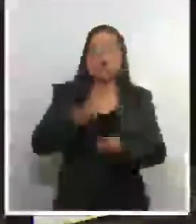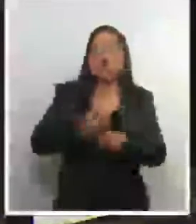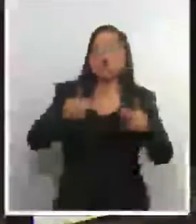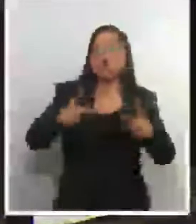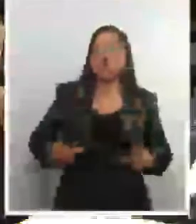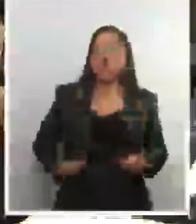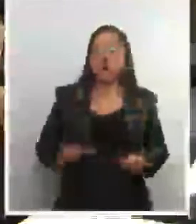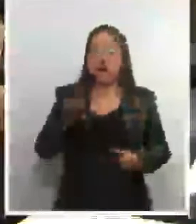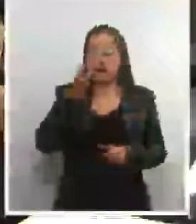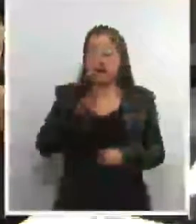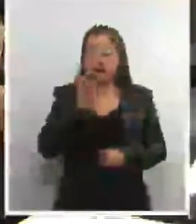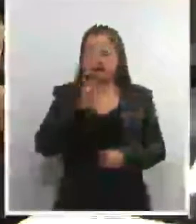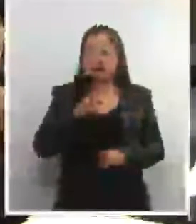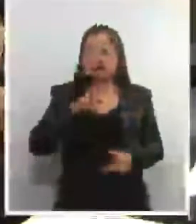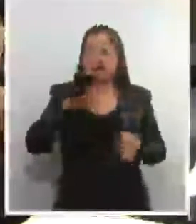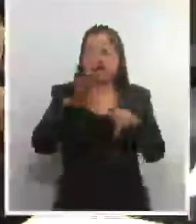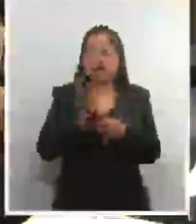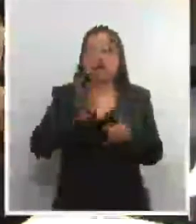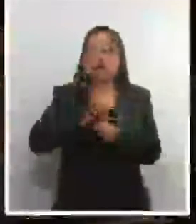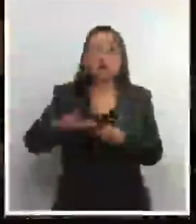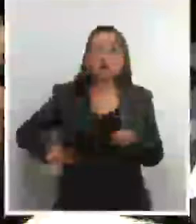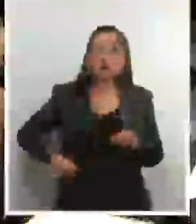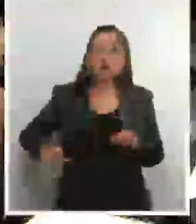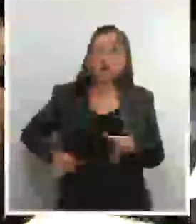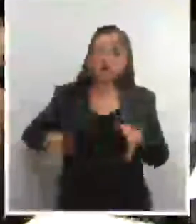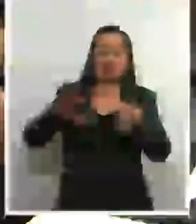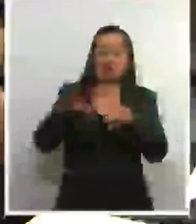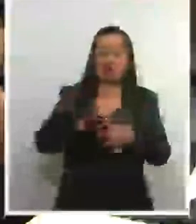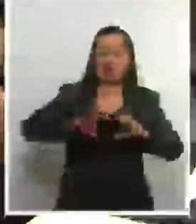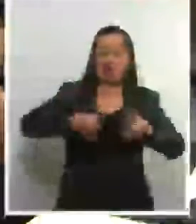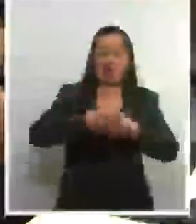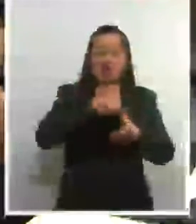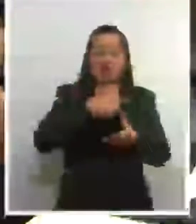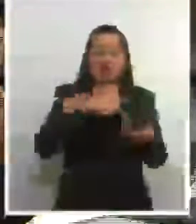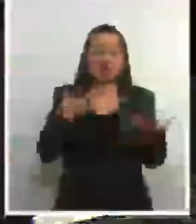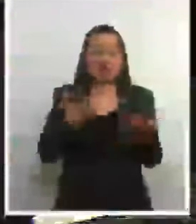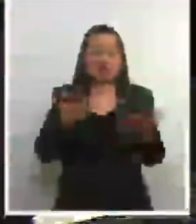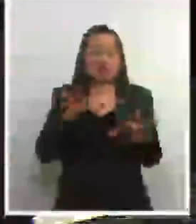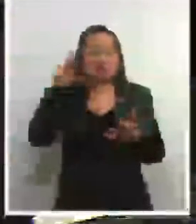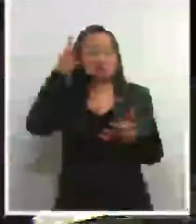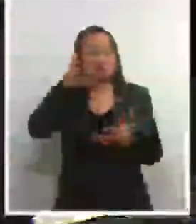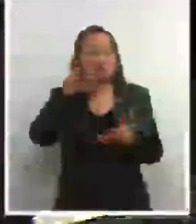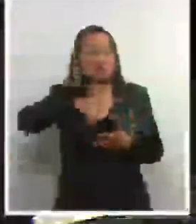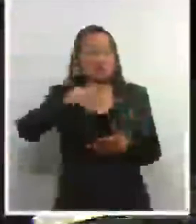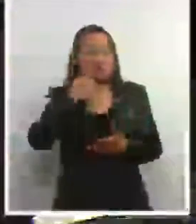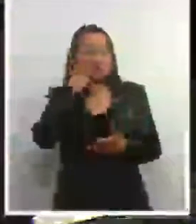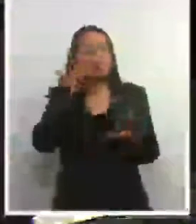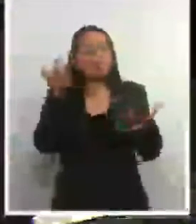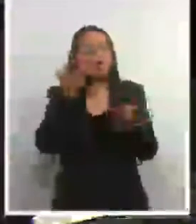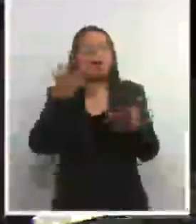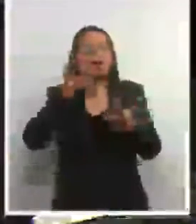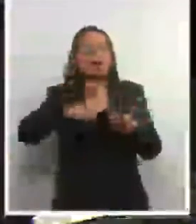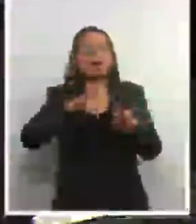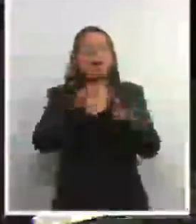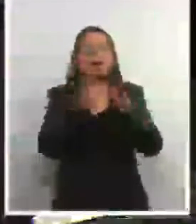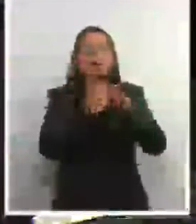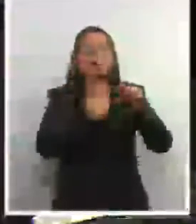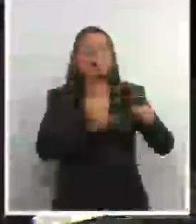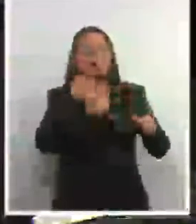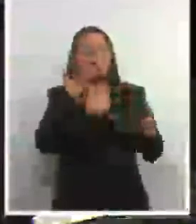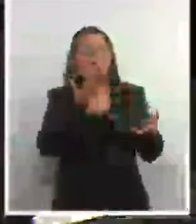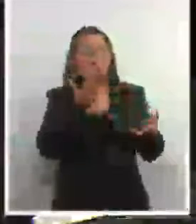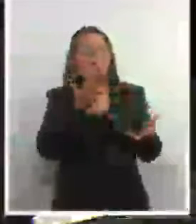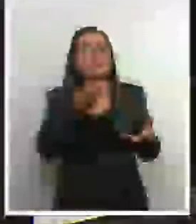está vinculado al tipo de Estado que teóricamente debemos construir, o que pretende construir esta